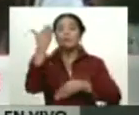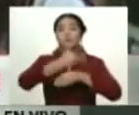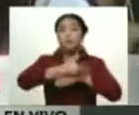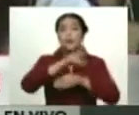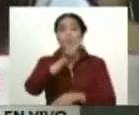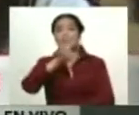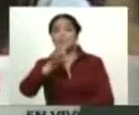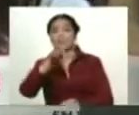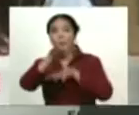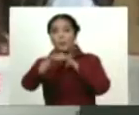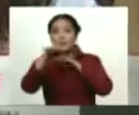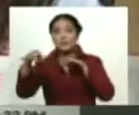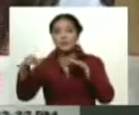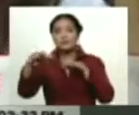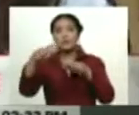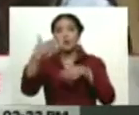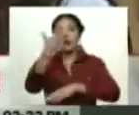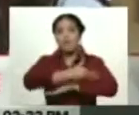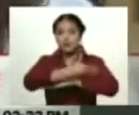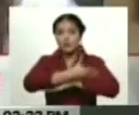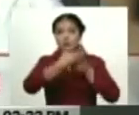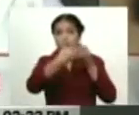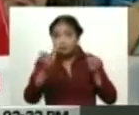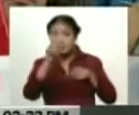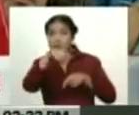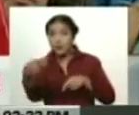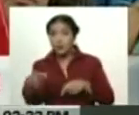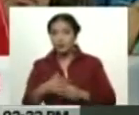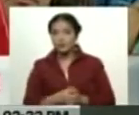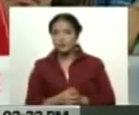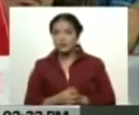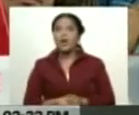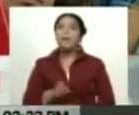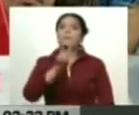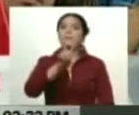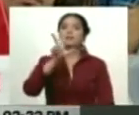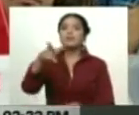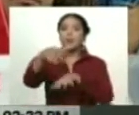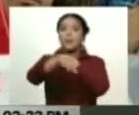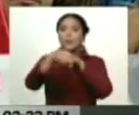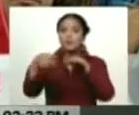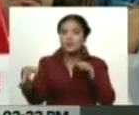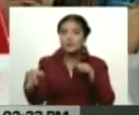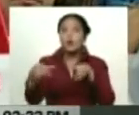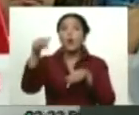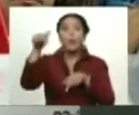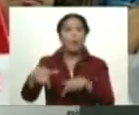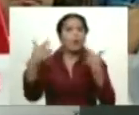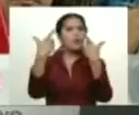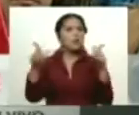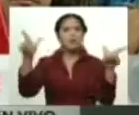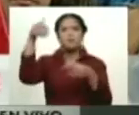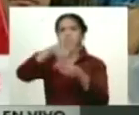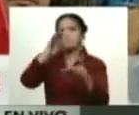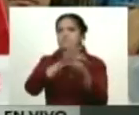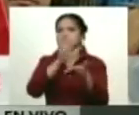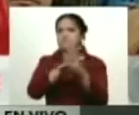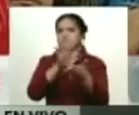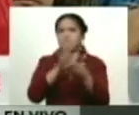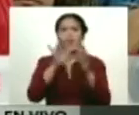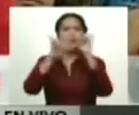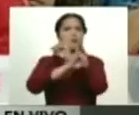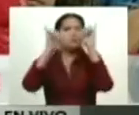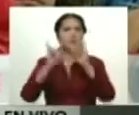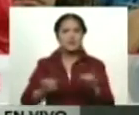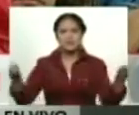23 municipios fronterizos. Gracias. Los 23 municipios fronterizos están votando en libertad, en paz, con tranquilidad, con